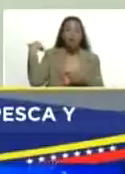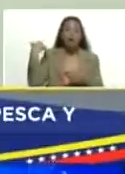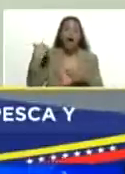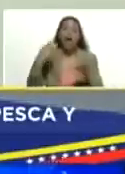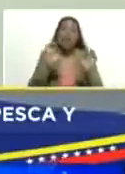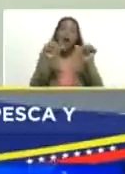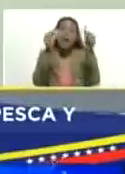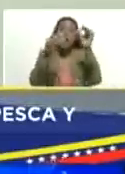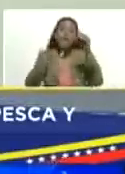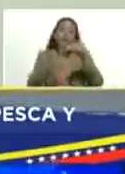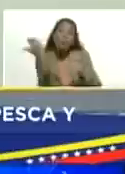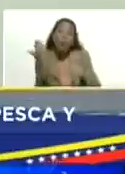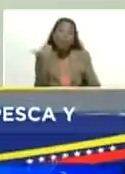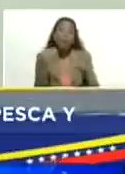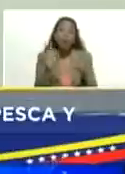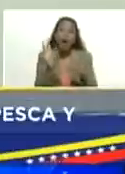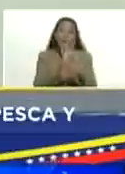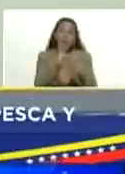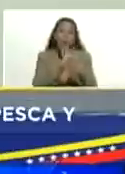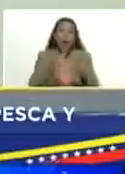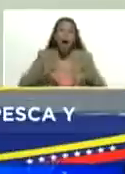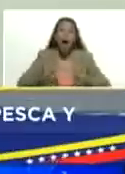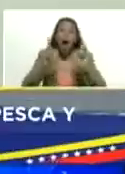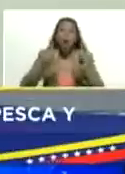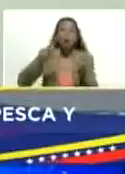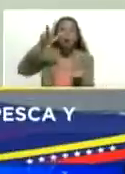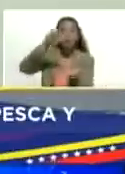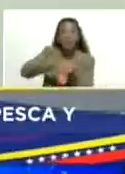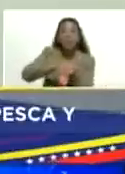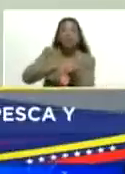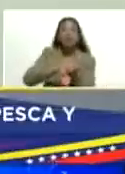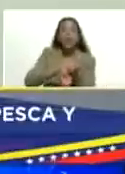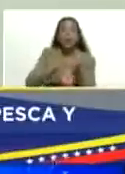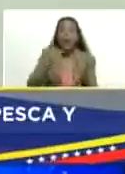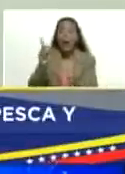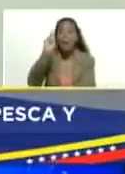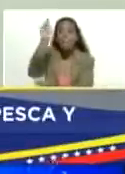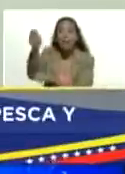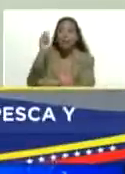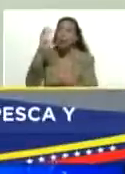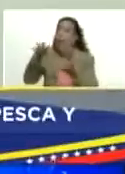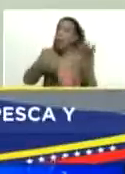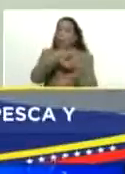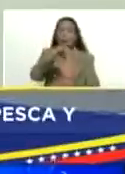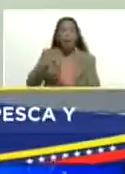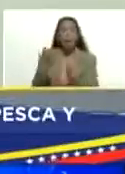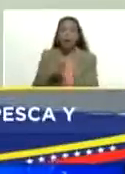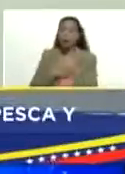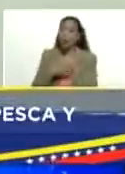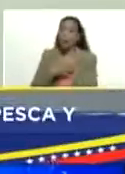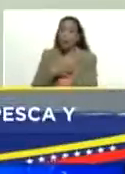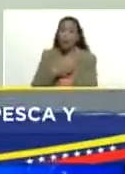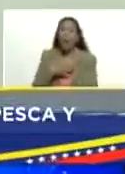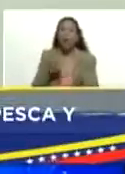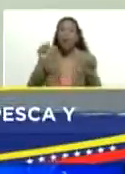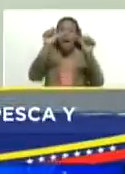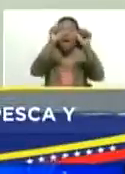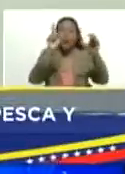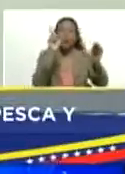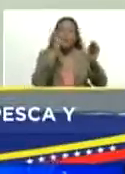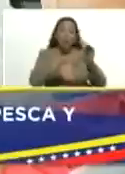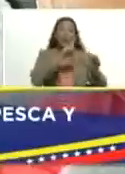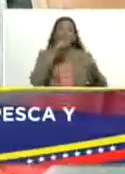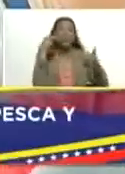una fórmula, hay un mecanismo y es la autorización que le estamos pidiendo a ustedes para que el pescador no haya ninguna excusa y tenga su registro en el